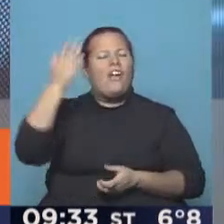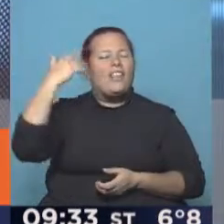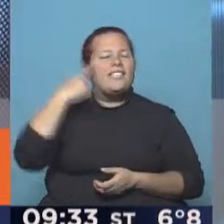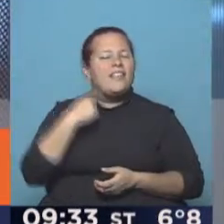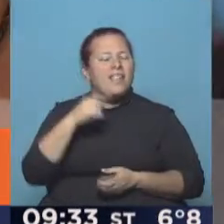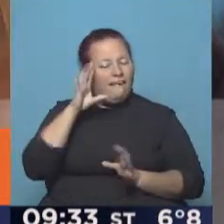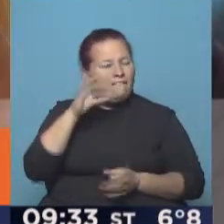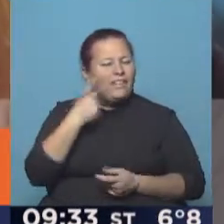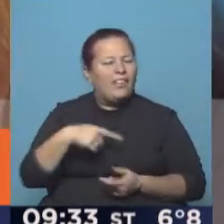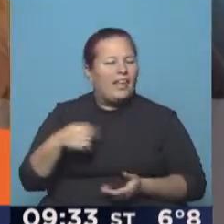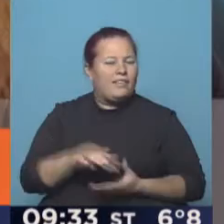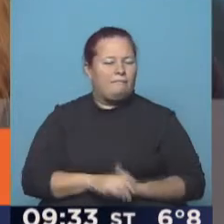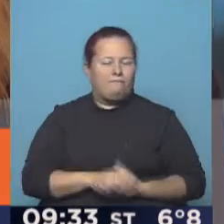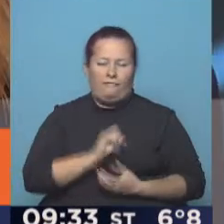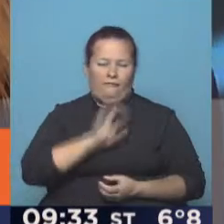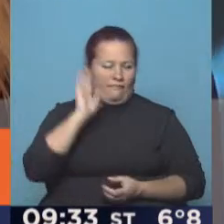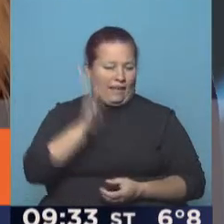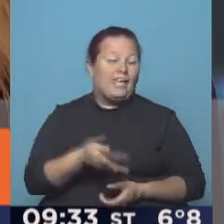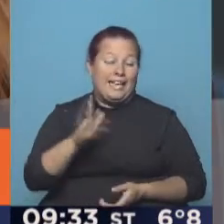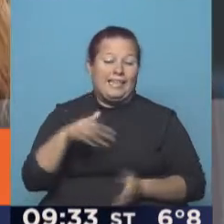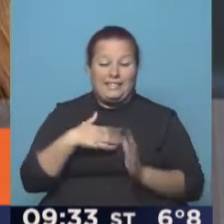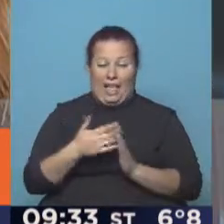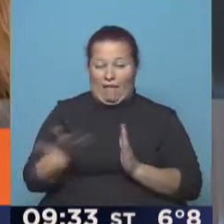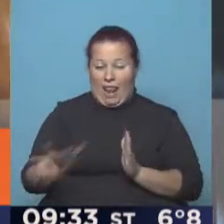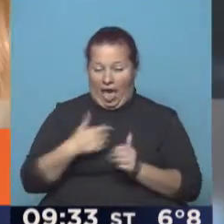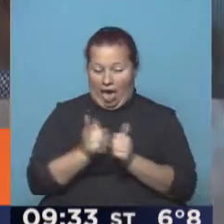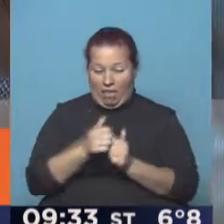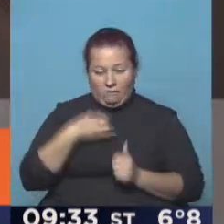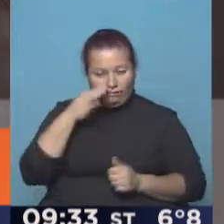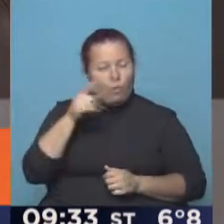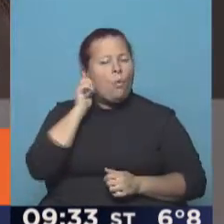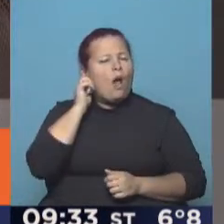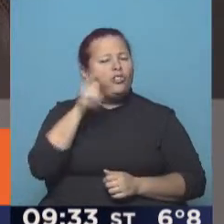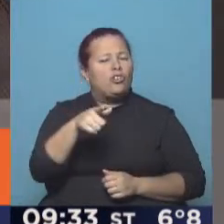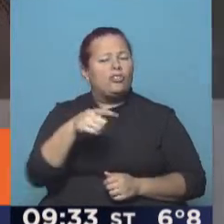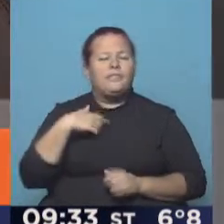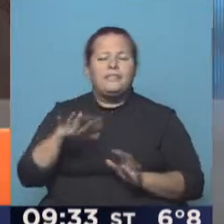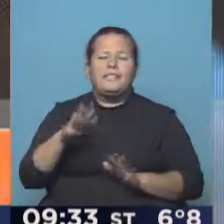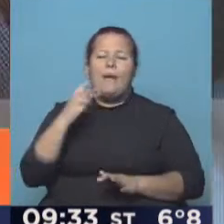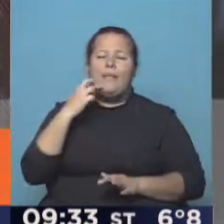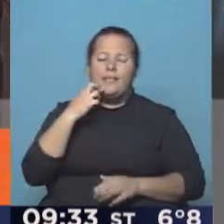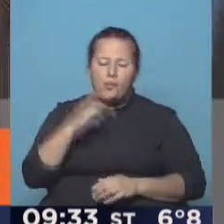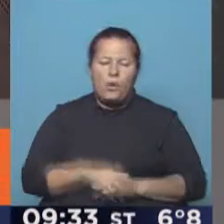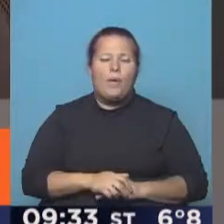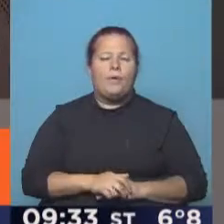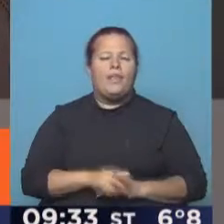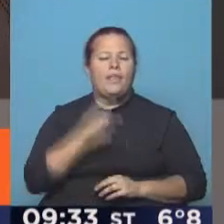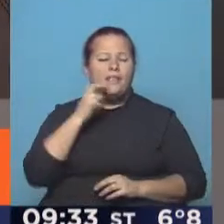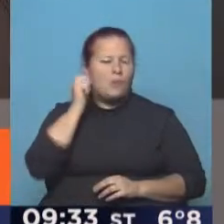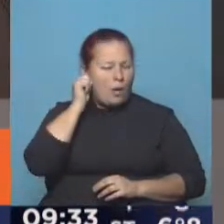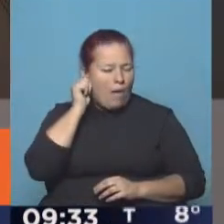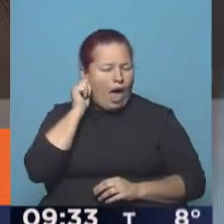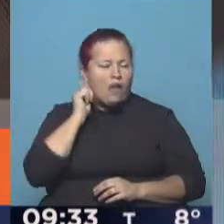día, Leandro? Fatídico. Y sí, yo estaba al lado de él. ¿Años? ¿Cuántos tenías? Yo tenía 19, 19